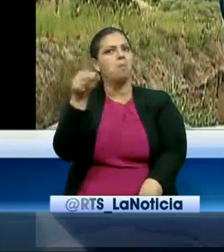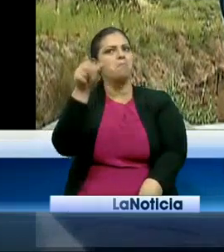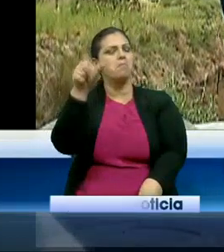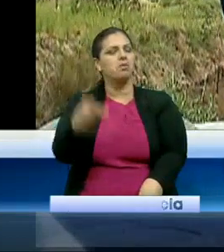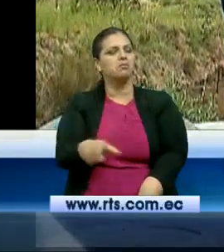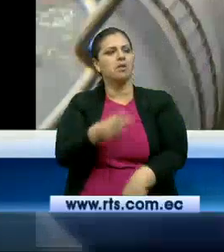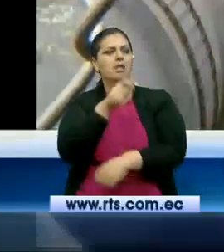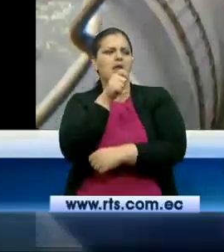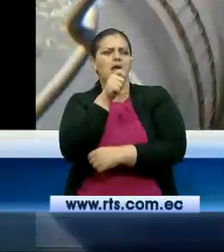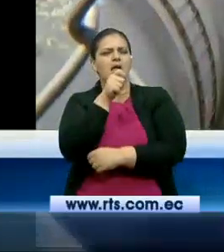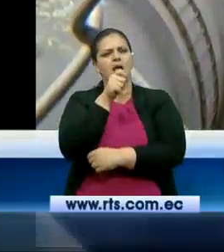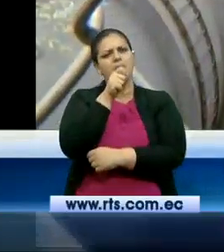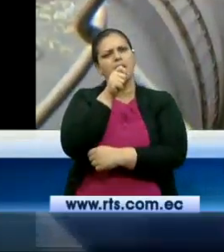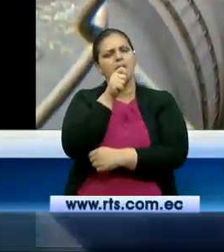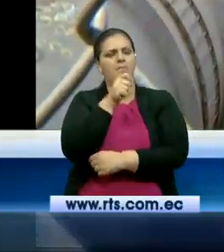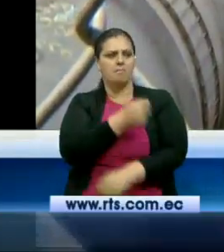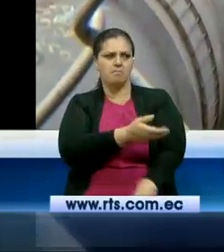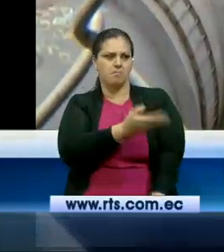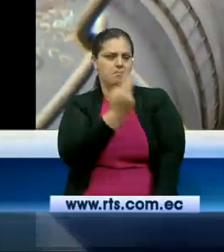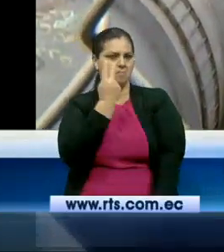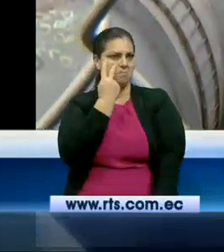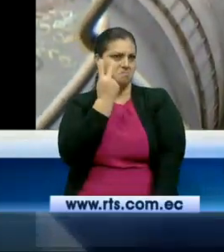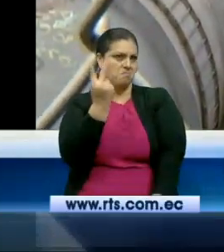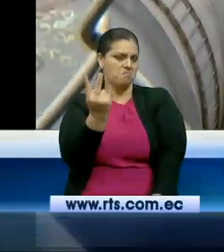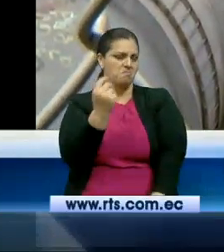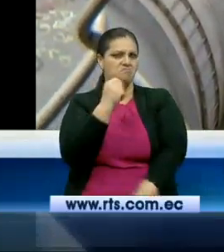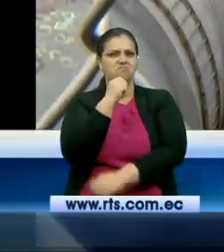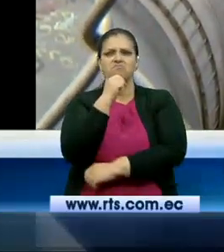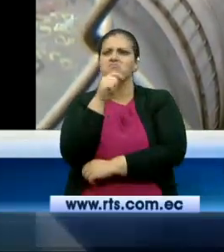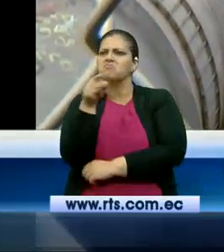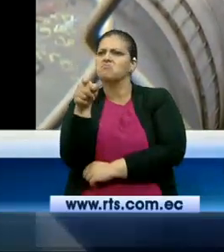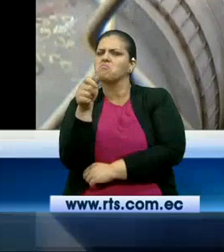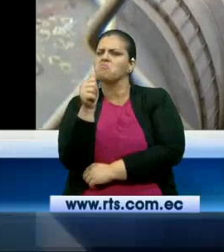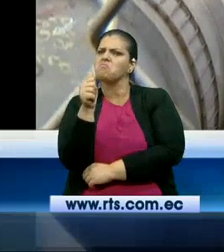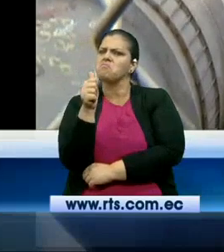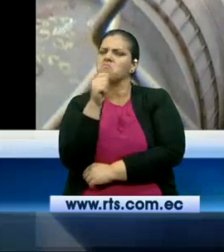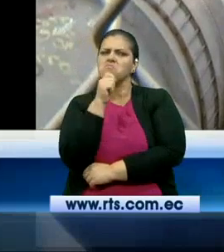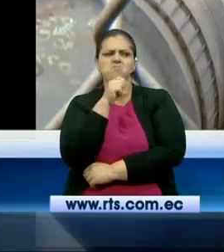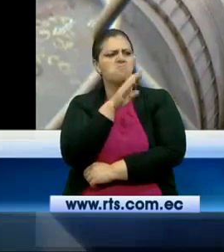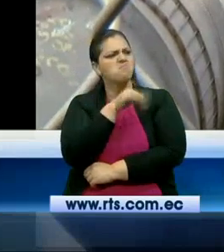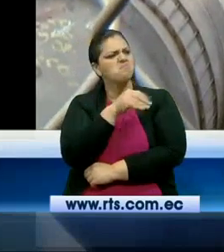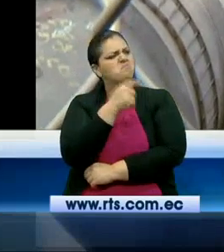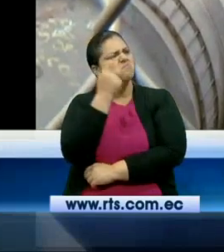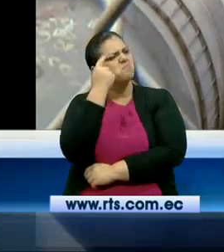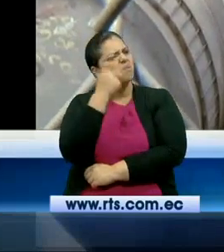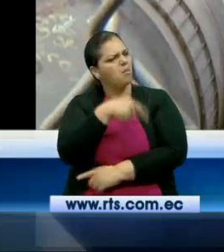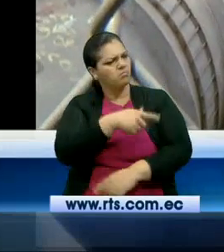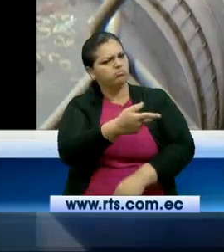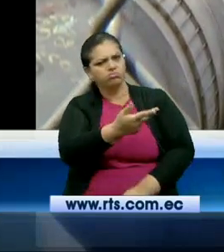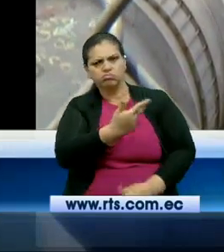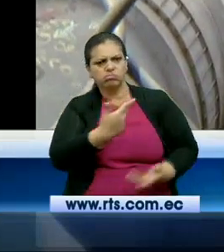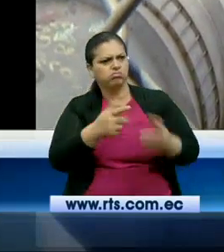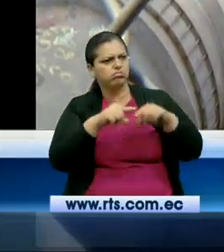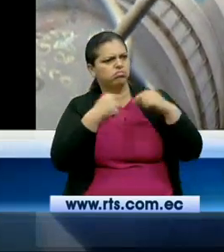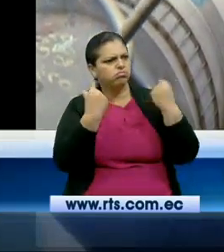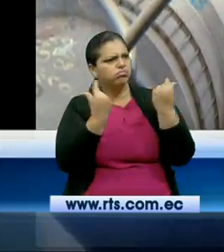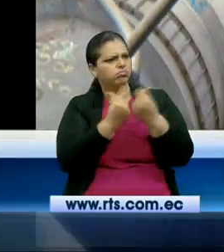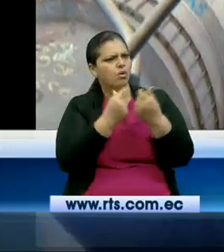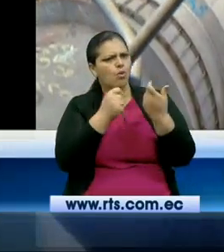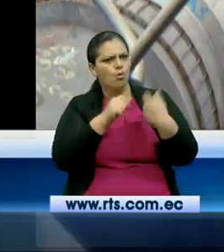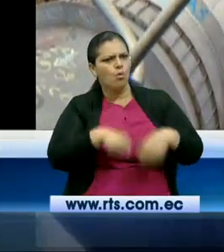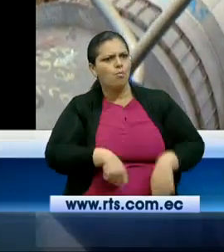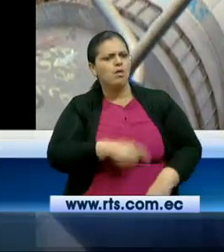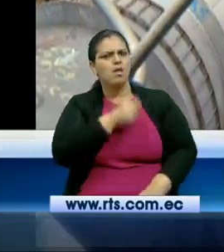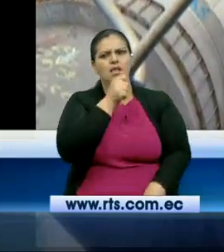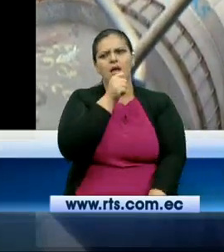también mi inquietud, dije, alguna vez quiero verle a mi grupo de rap, que nos den la oportunidad de venir aquí y presentarnos y yo poder cantarle a